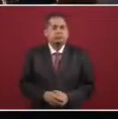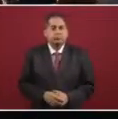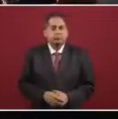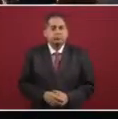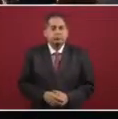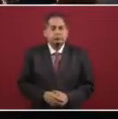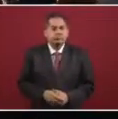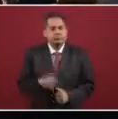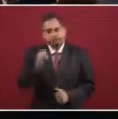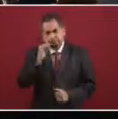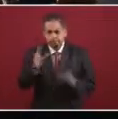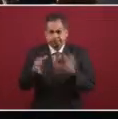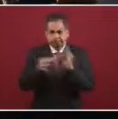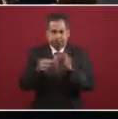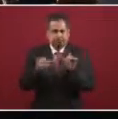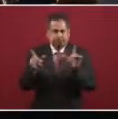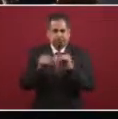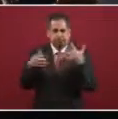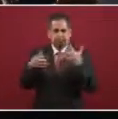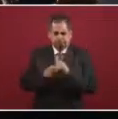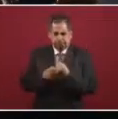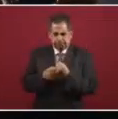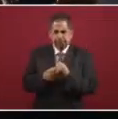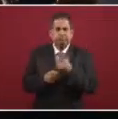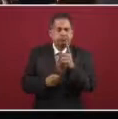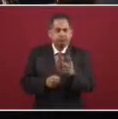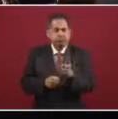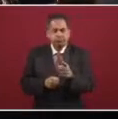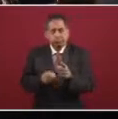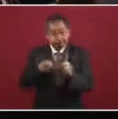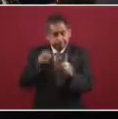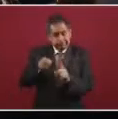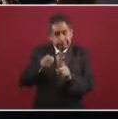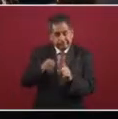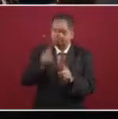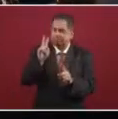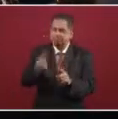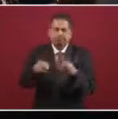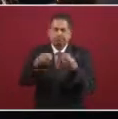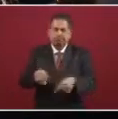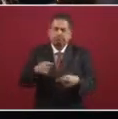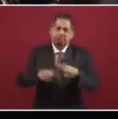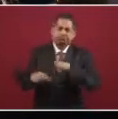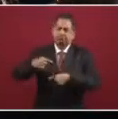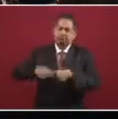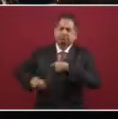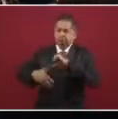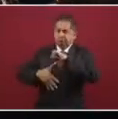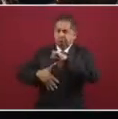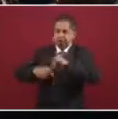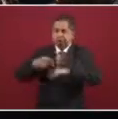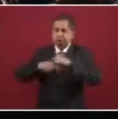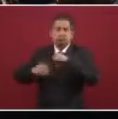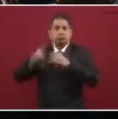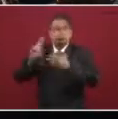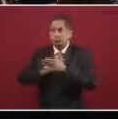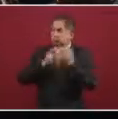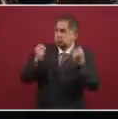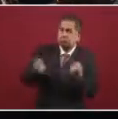Bueno, yo diría en síntesis que nosotros lo vemos como un grave retroceso para la vida democrática de todo el continente. O sea, los